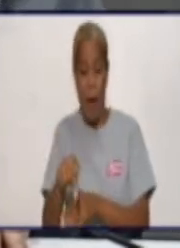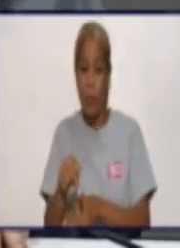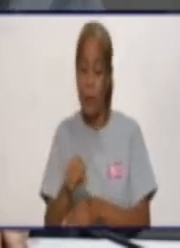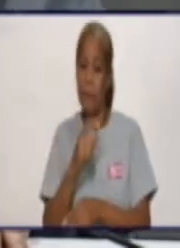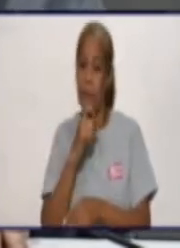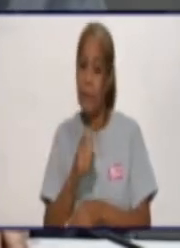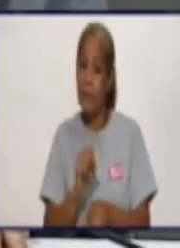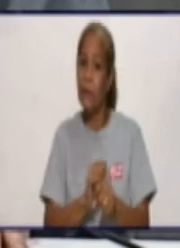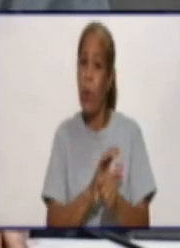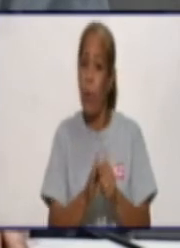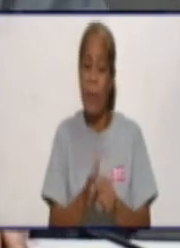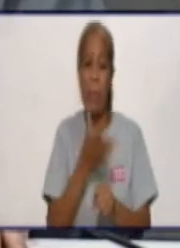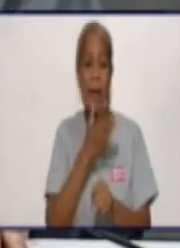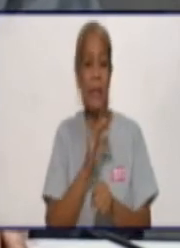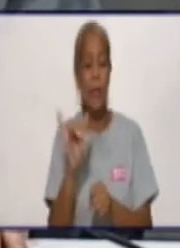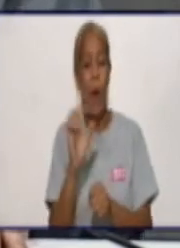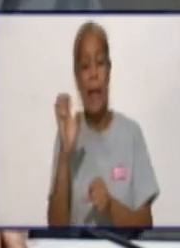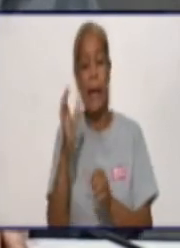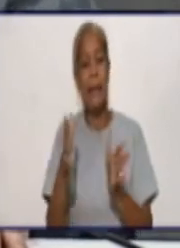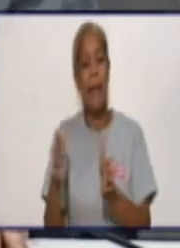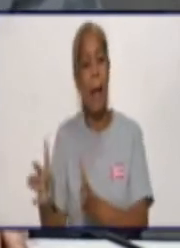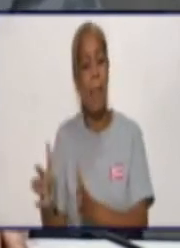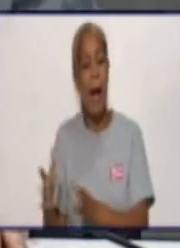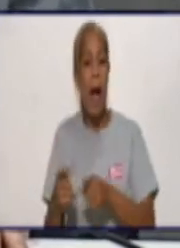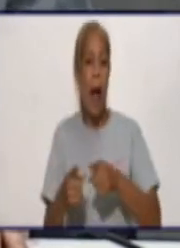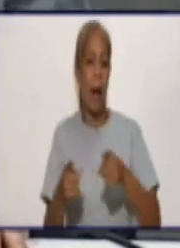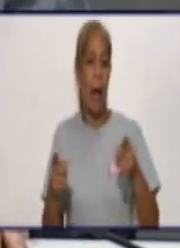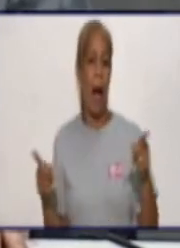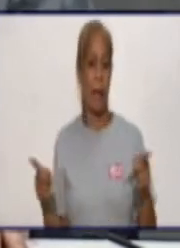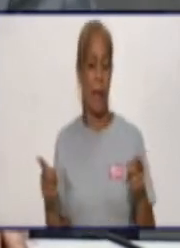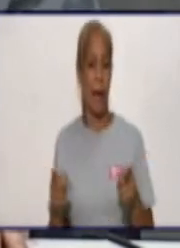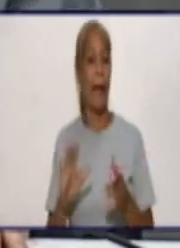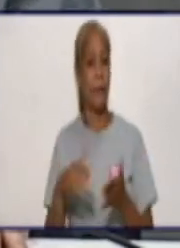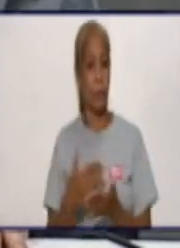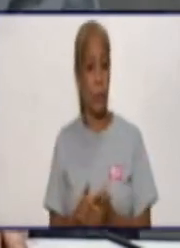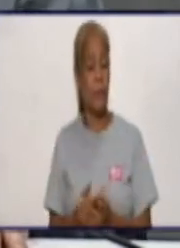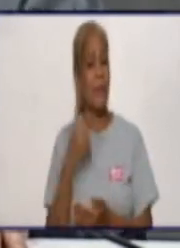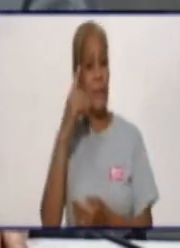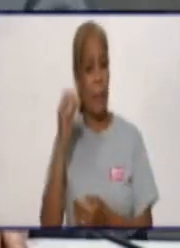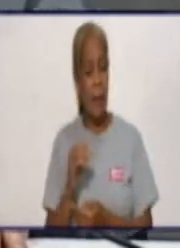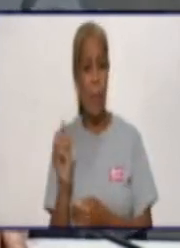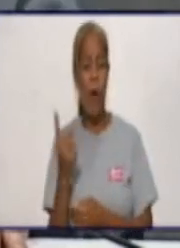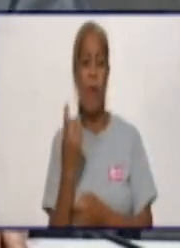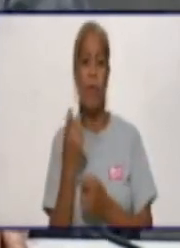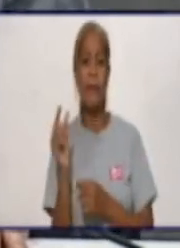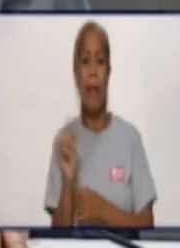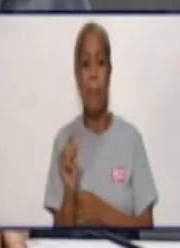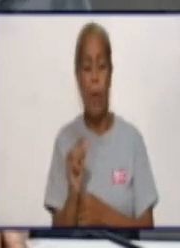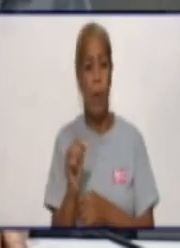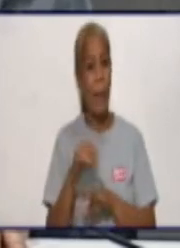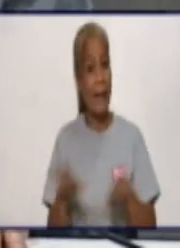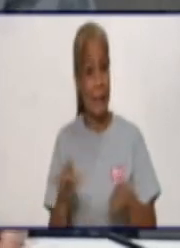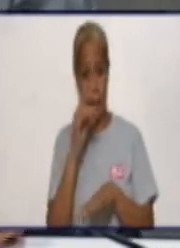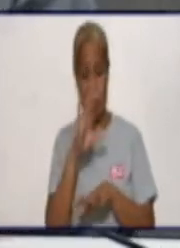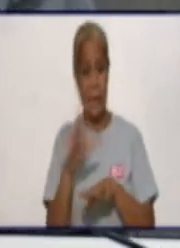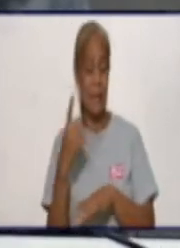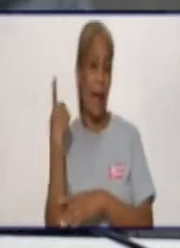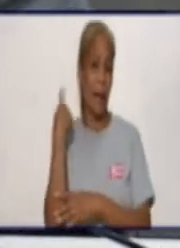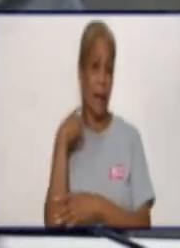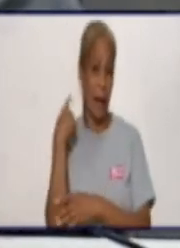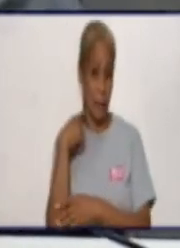casi que reabriendo cuando faltan ya un mes y tanto para que termine el año aprovechemos esa oportunidad salgamos de